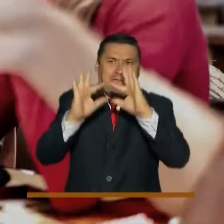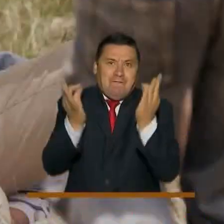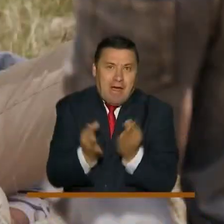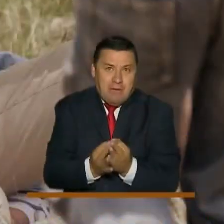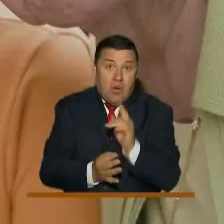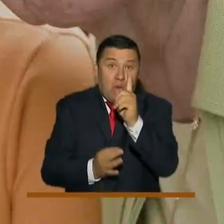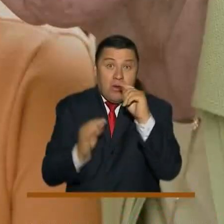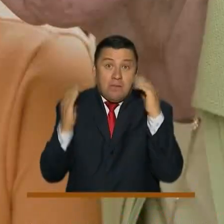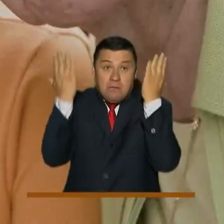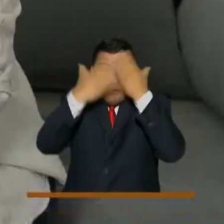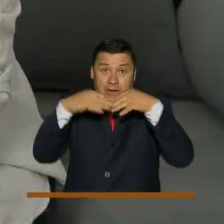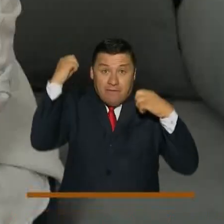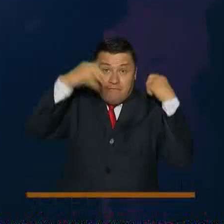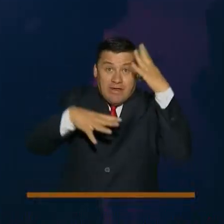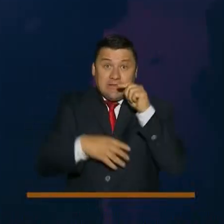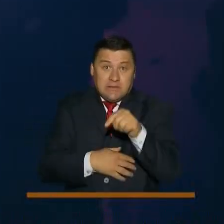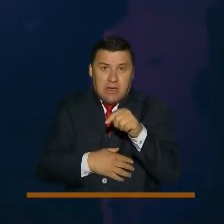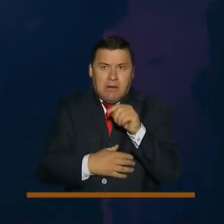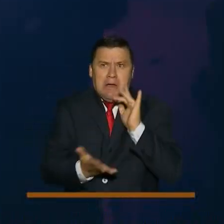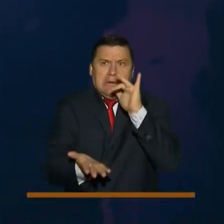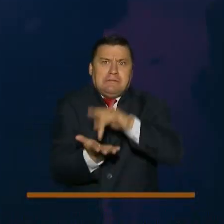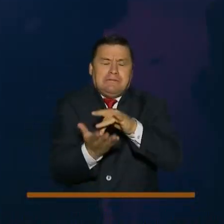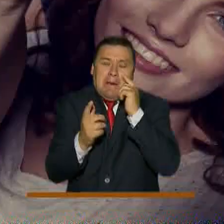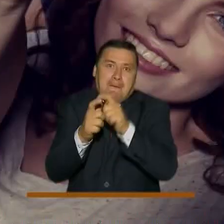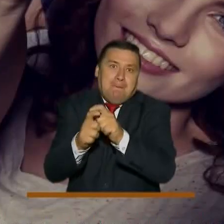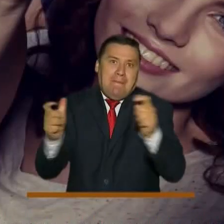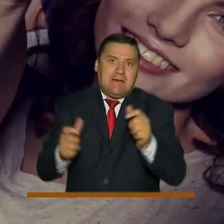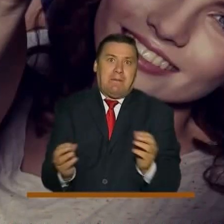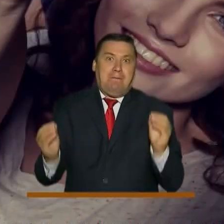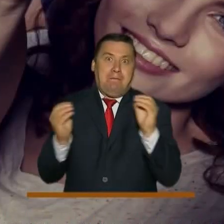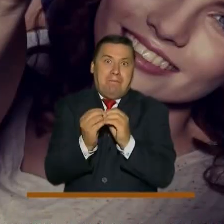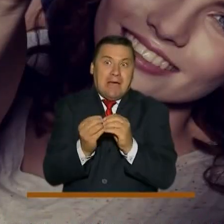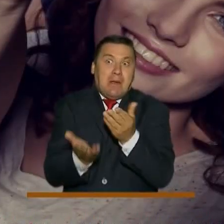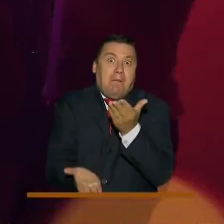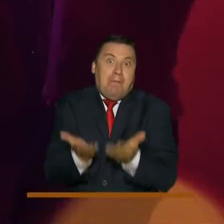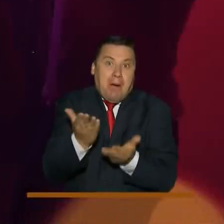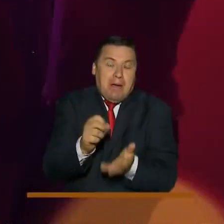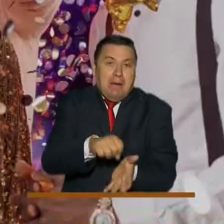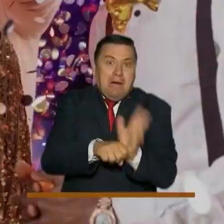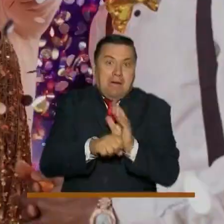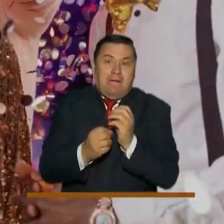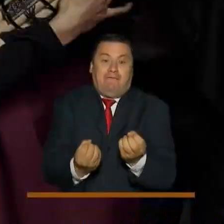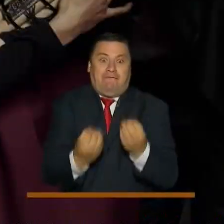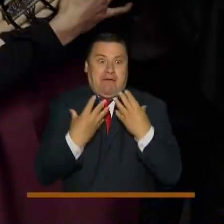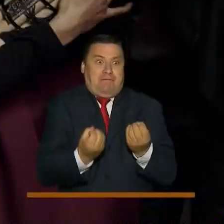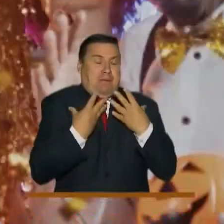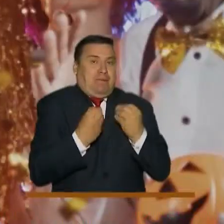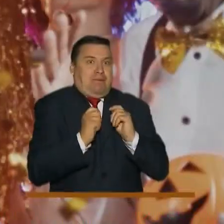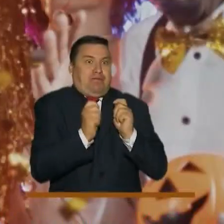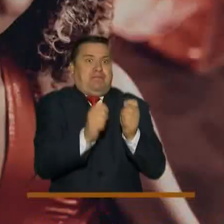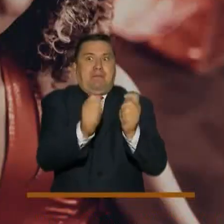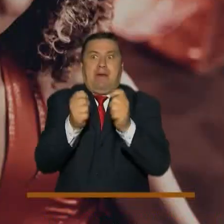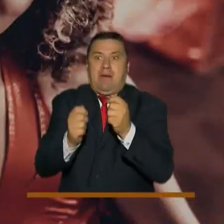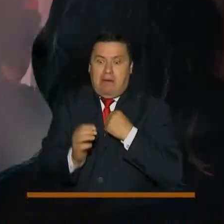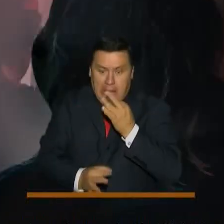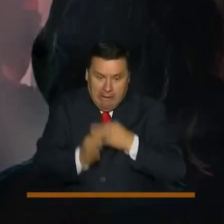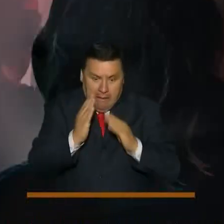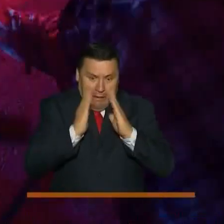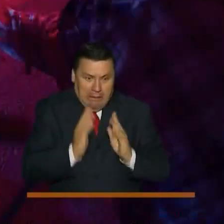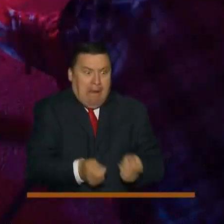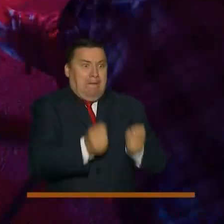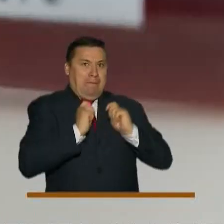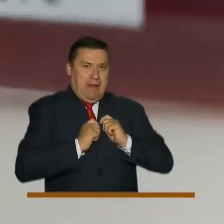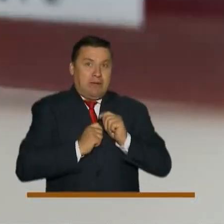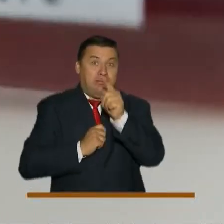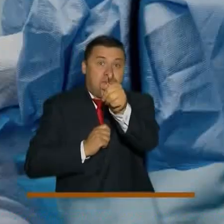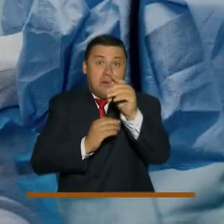familia. En una fiesta clandestina, el número de asistentes es mayor, aumentando la posibilidad de salir infectado y llevar el virus a los que sí se cuidan en